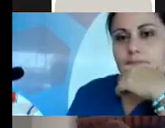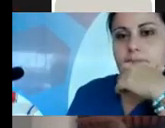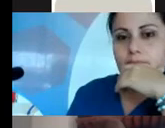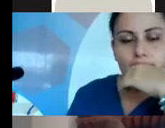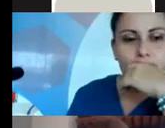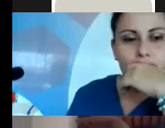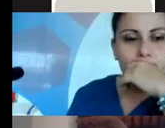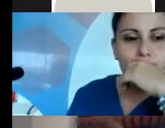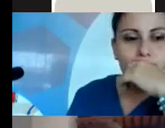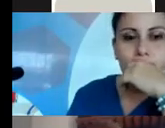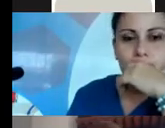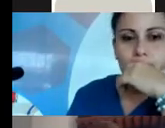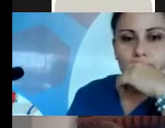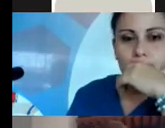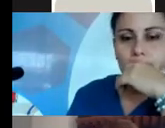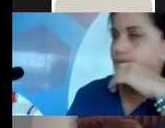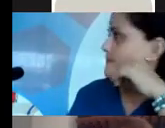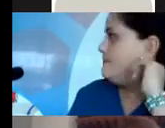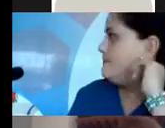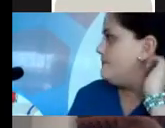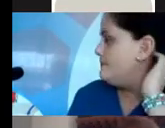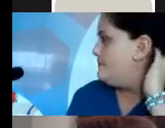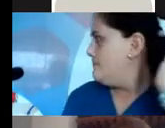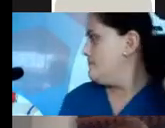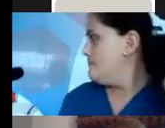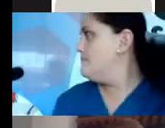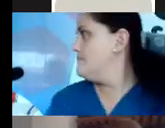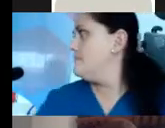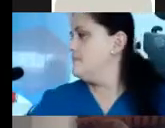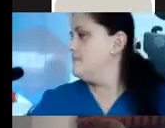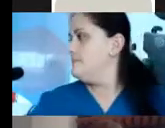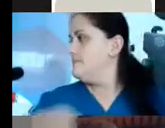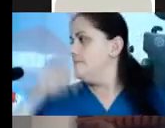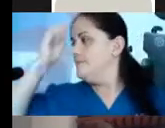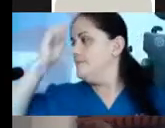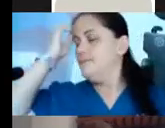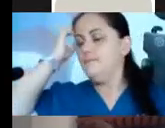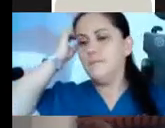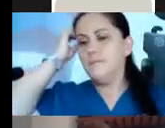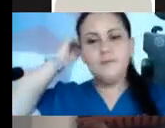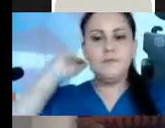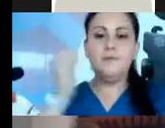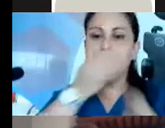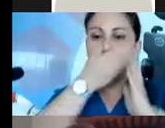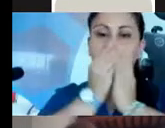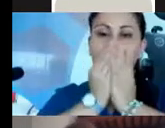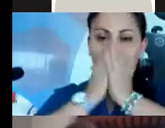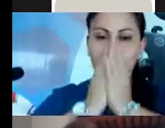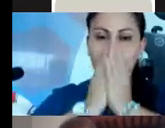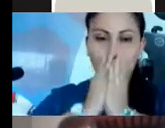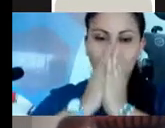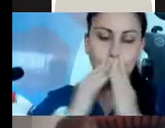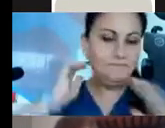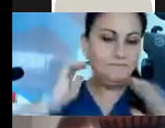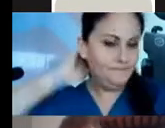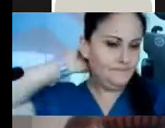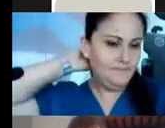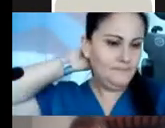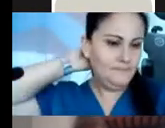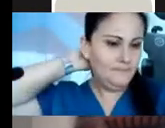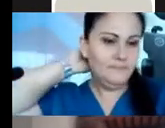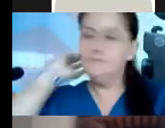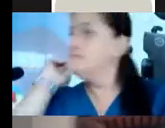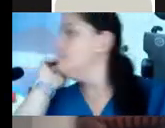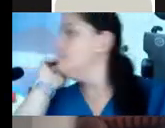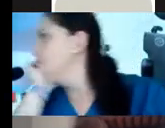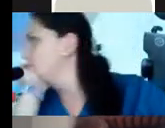grados, en cinturón pélvico de 2 puntos, donde tiene que ir utilizado generalmente al mismo nivel o por delante del gran